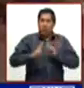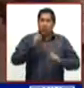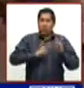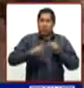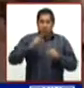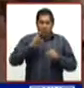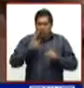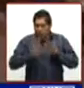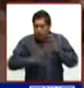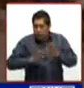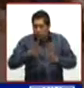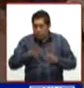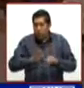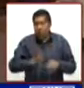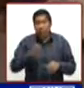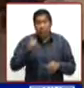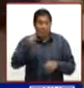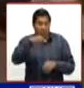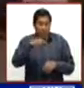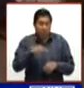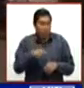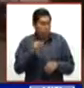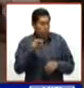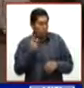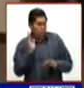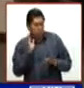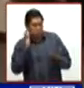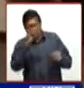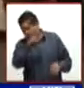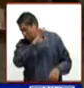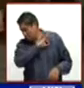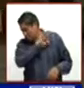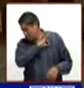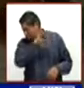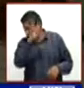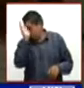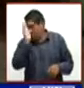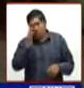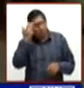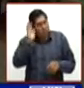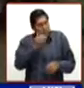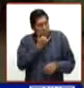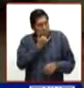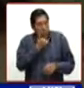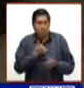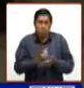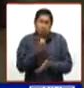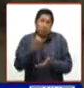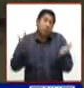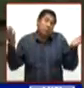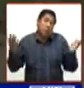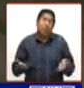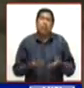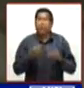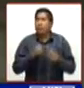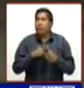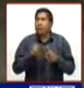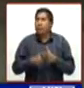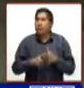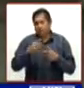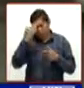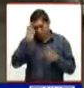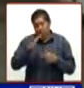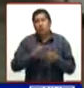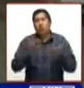algunos que hacen ronda, hemos consultado si pertenecen al módulo, nos dicen que no, desconocen, tampoco sabían que era el módulo nuevo. Entonces, realmente